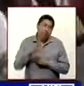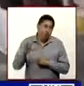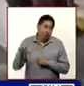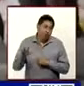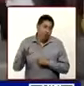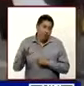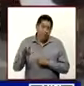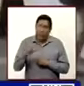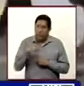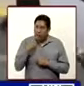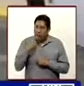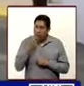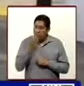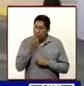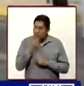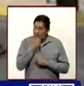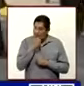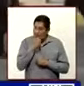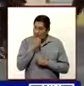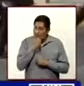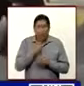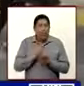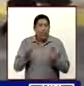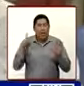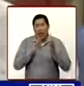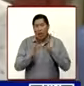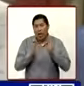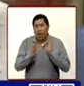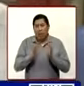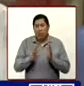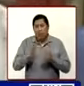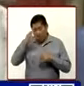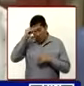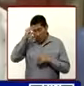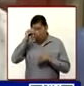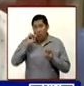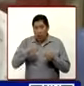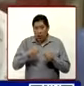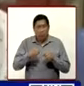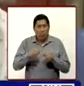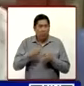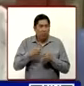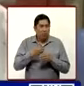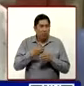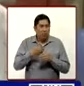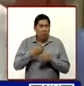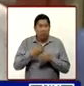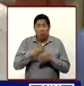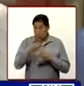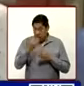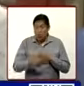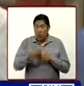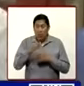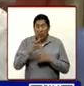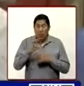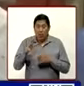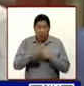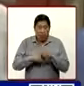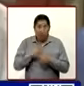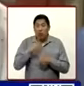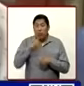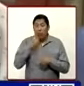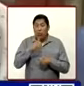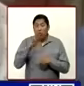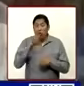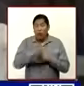establece un parámetro bien interesante del cual nadie habla. Los varones podemos jubilarnos a los 55 años y las mujeres a